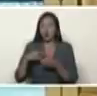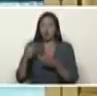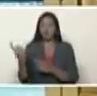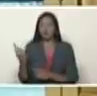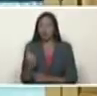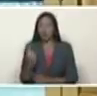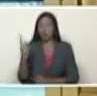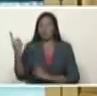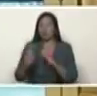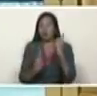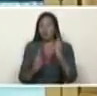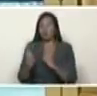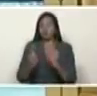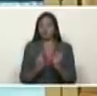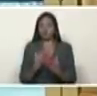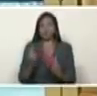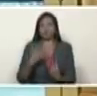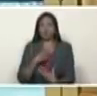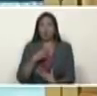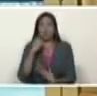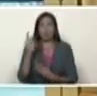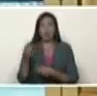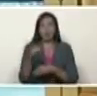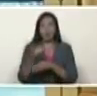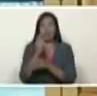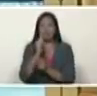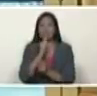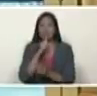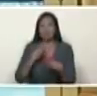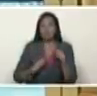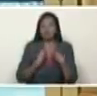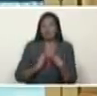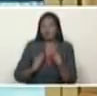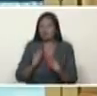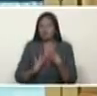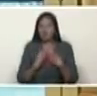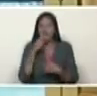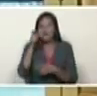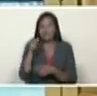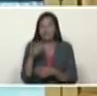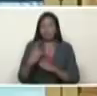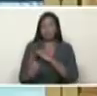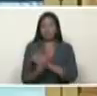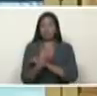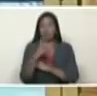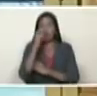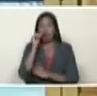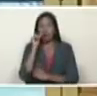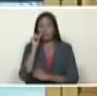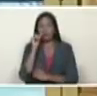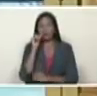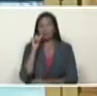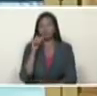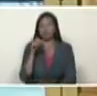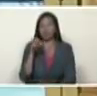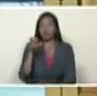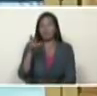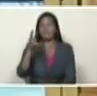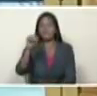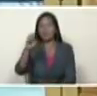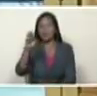llegó, que esto, que lo otro. No se pongan a buscar en la intriga del gran traidor Manuel Ricardo Christopher. Es un gran